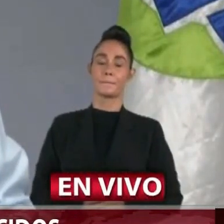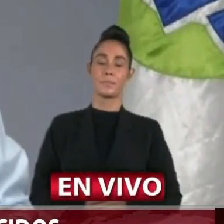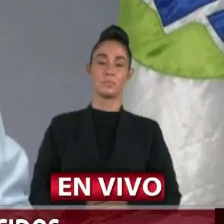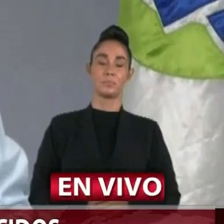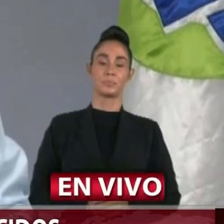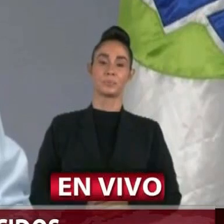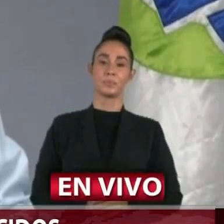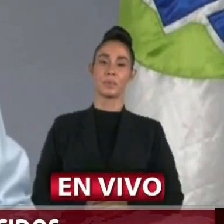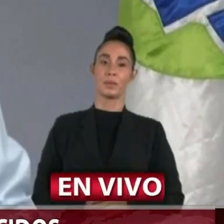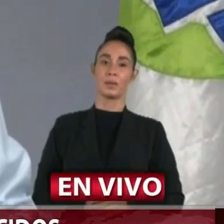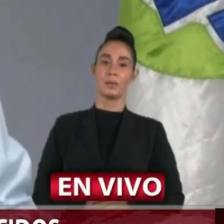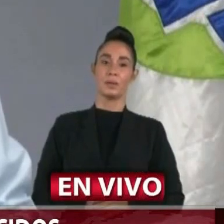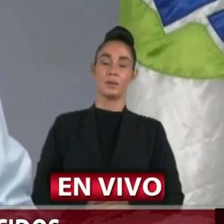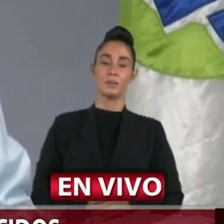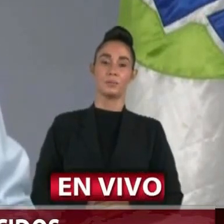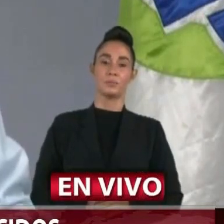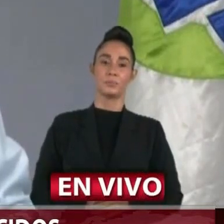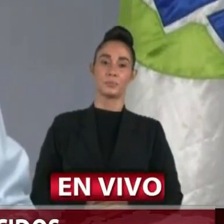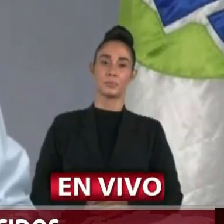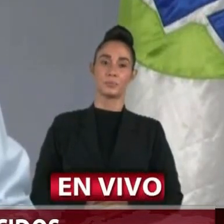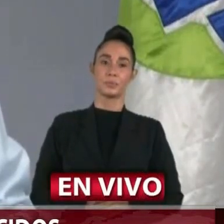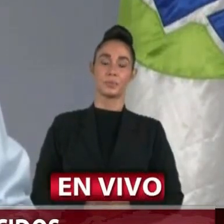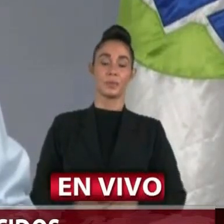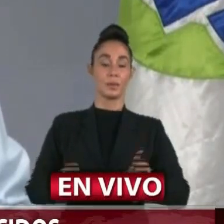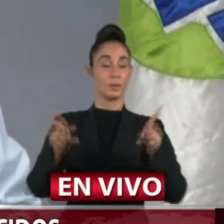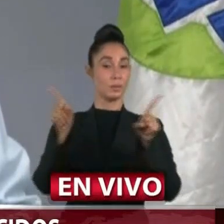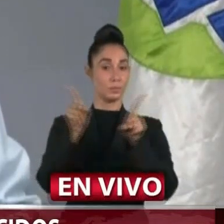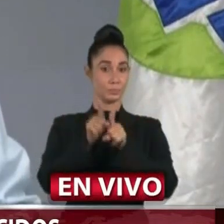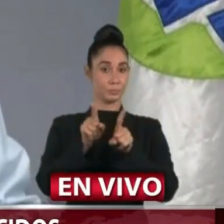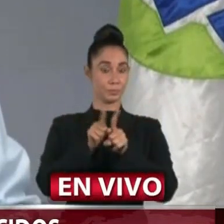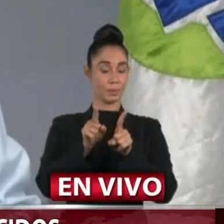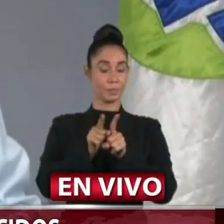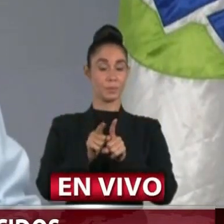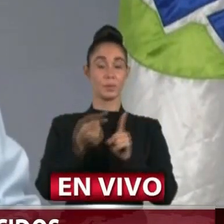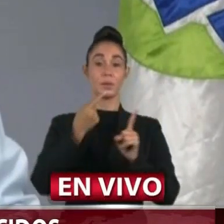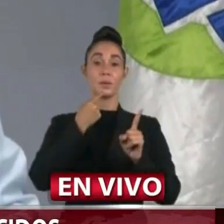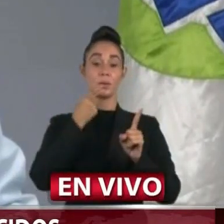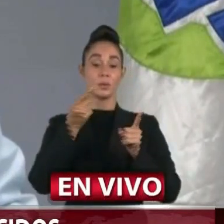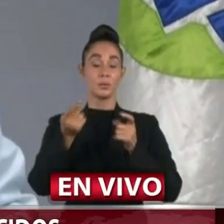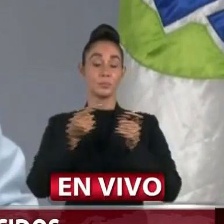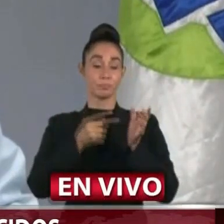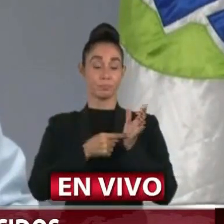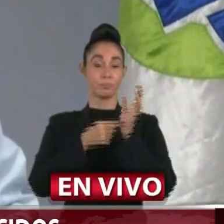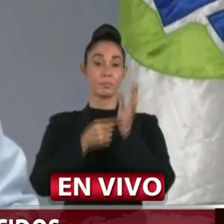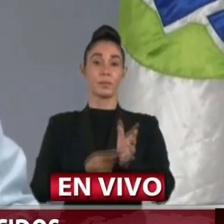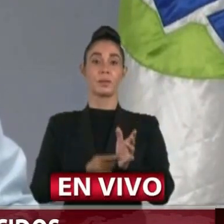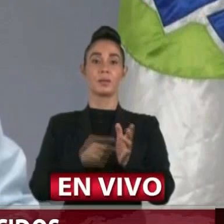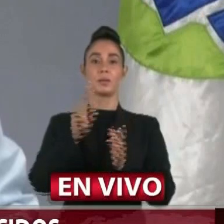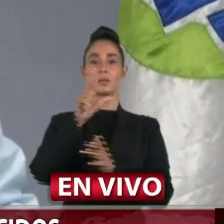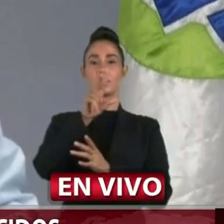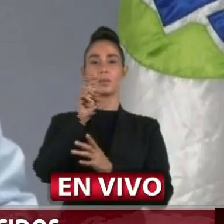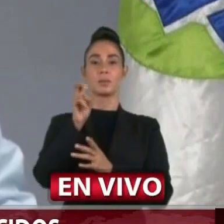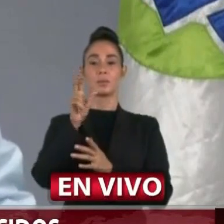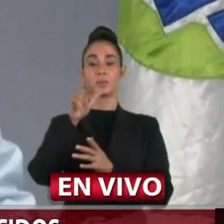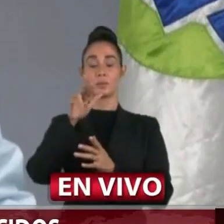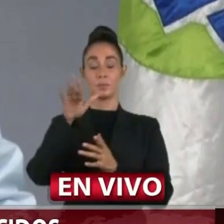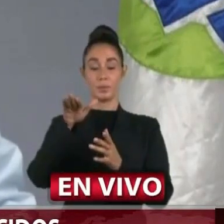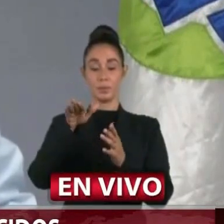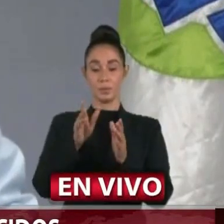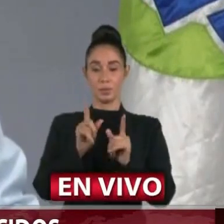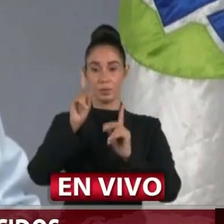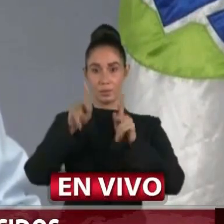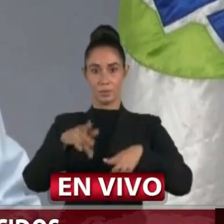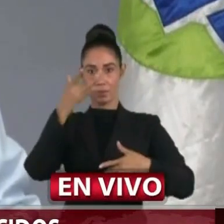Queremos igualmente notificar que un total de 3.825 están en